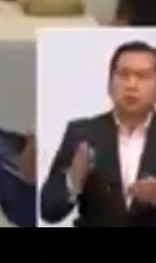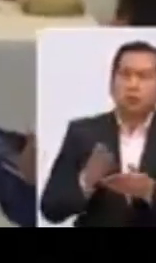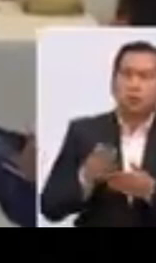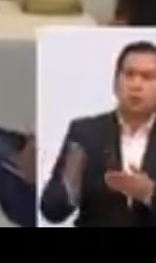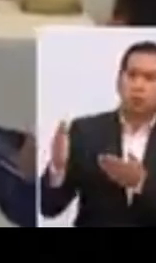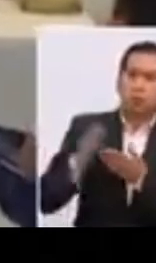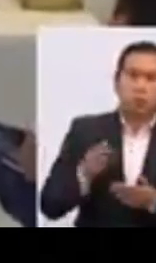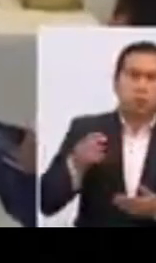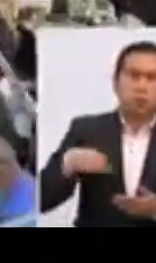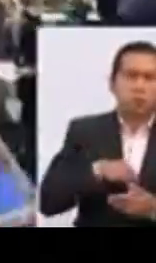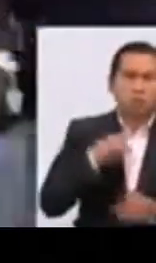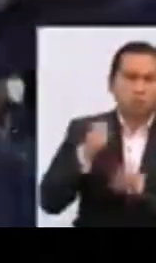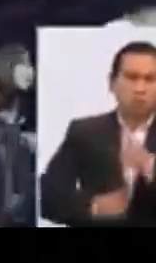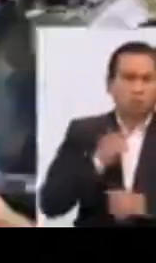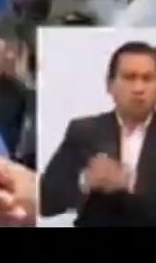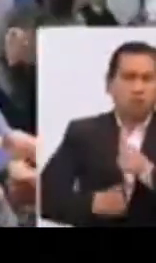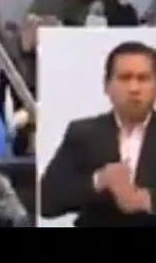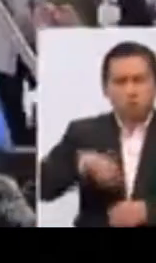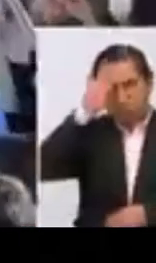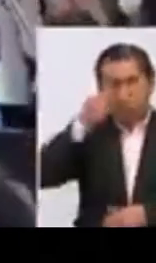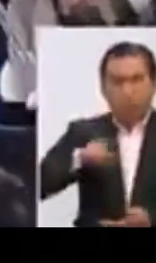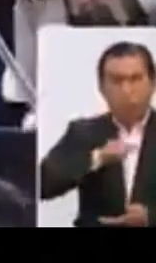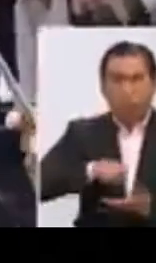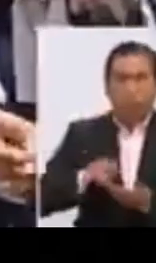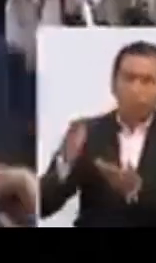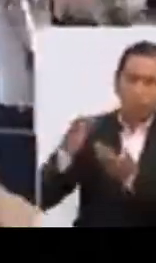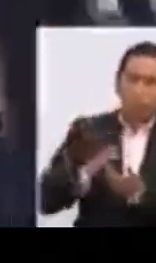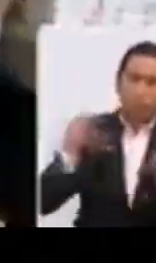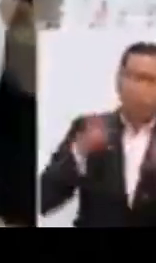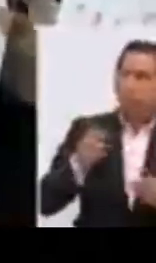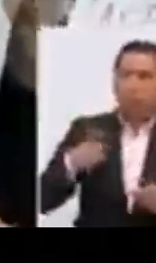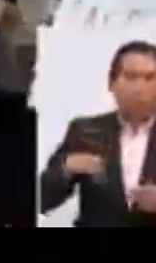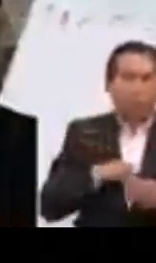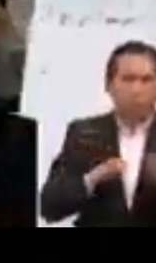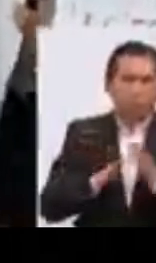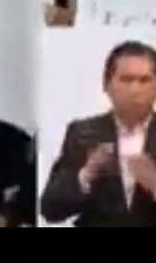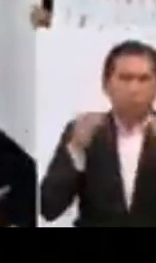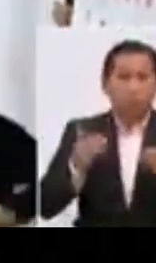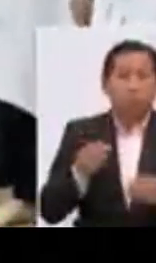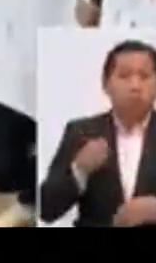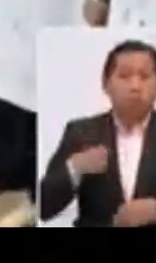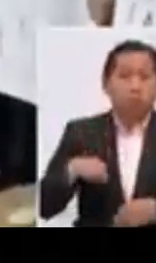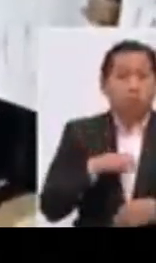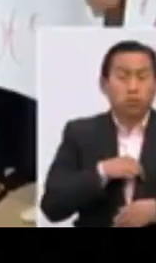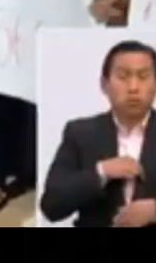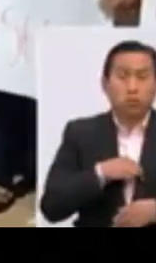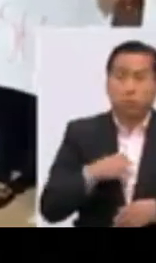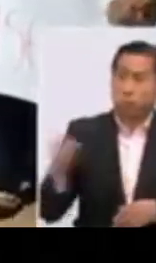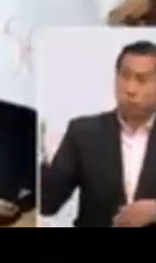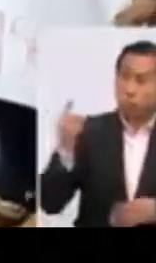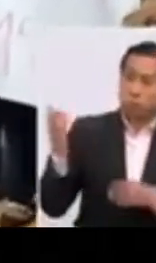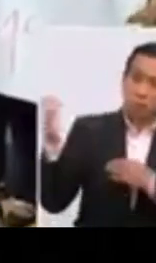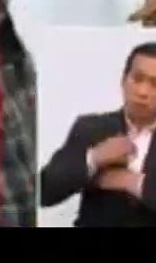humillándonos. Muchos años el Beni y la ciudad de Trinidad ha sido humillada. Ahora queremos salir adelante y no vamos a pedir, no vamos a permitir ningún tipo